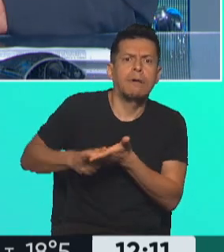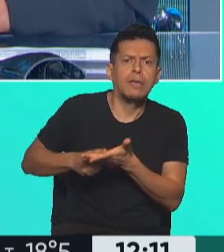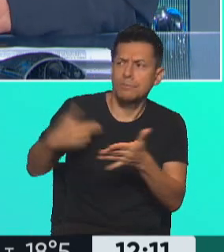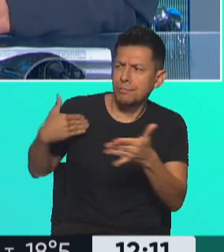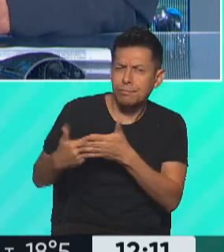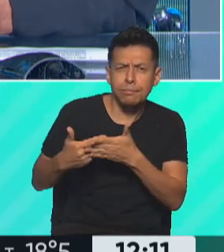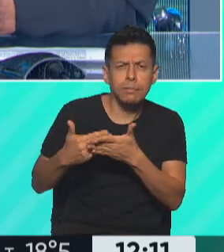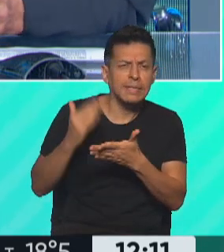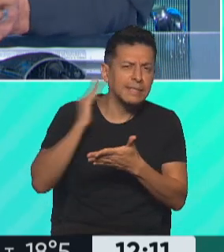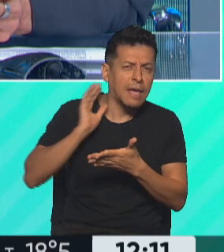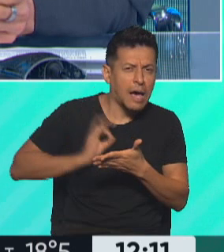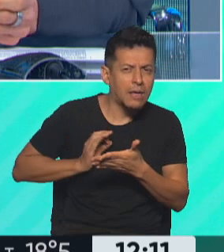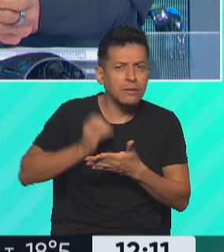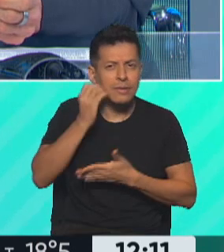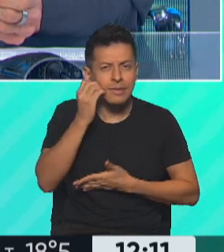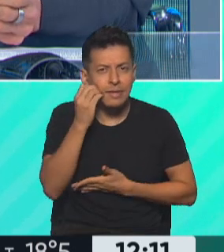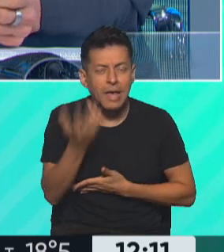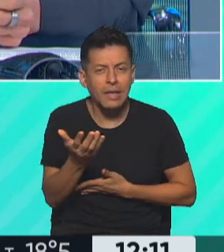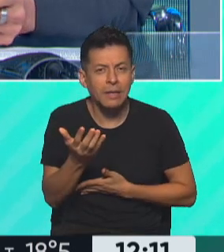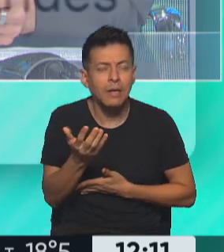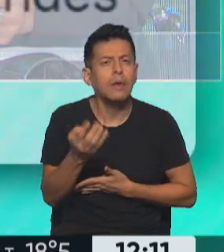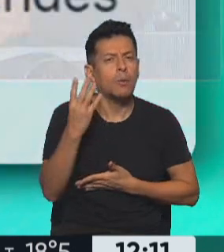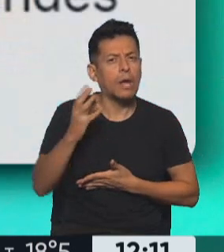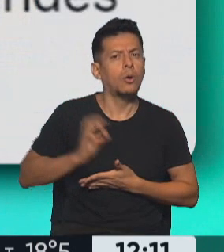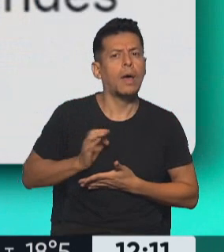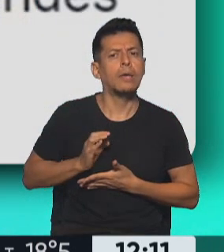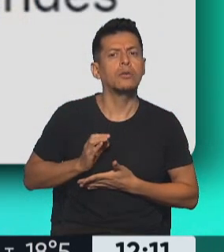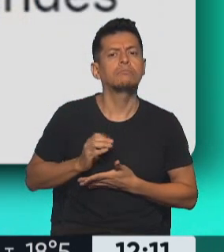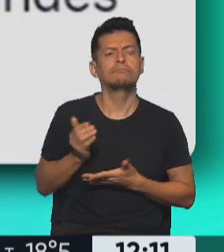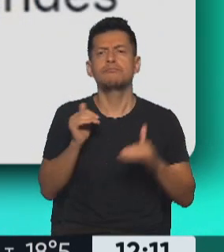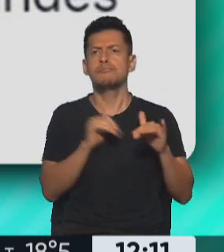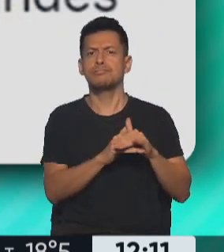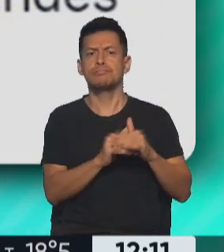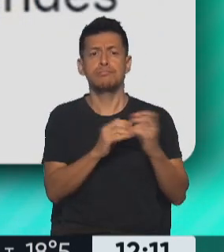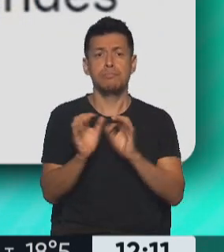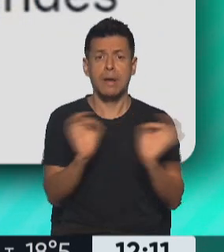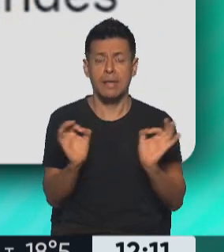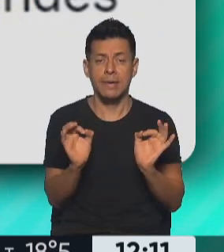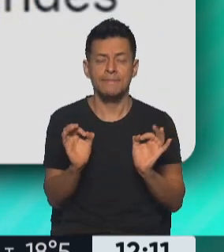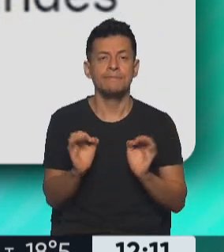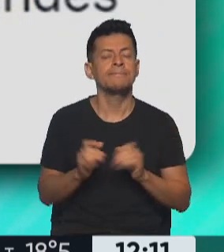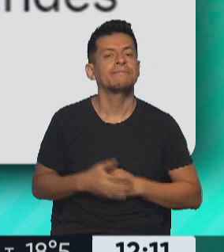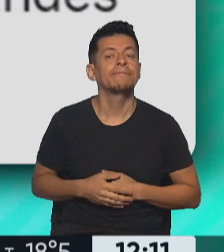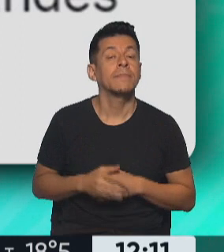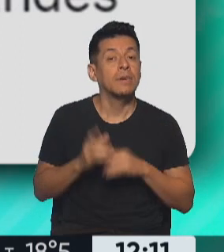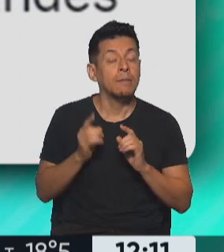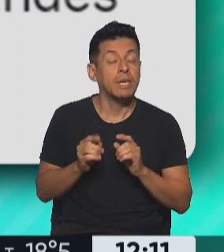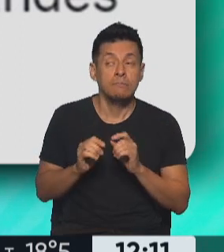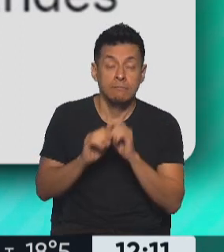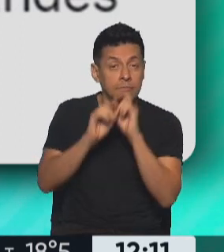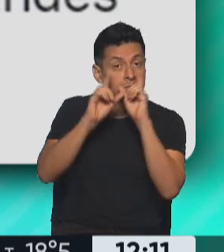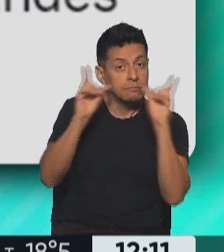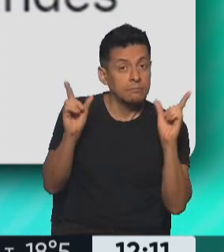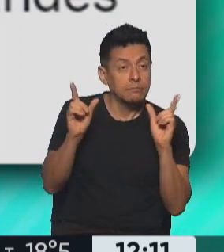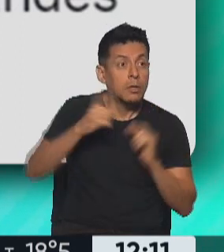años, de los cuales de esos 16, 4 años estuvo escondido en un cajón. Lo que llama también la atención, que nadie dice, es